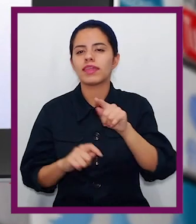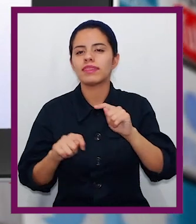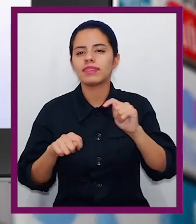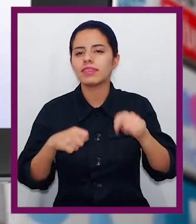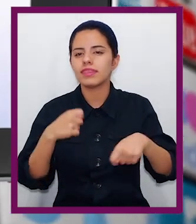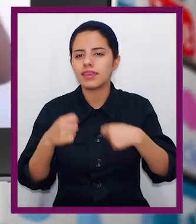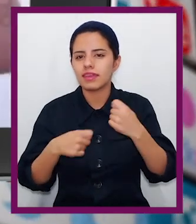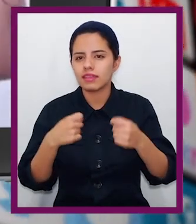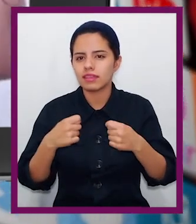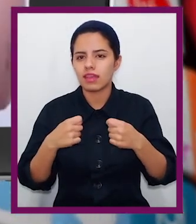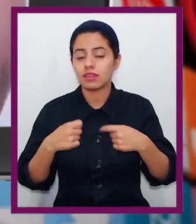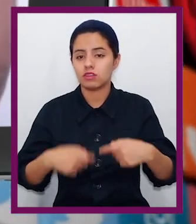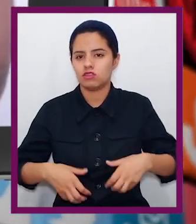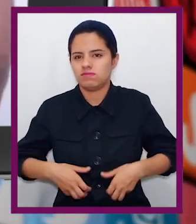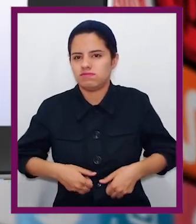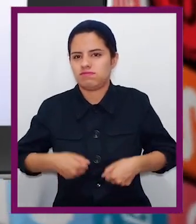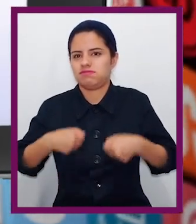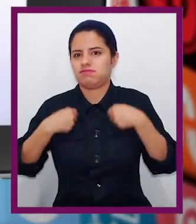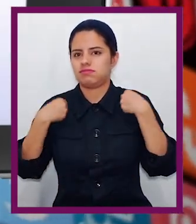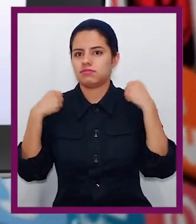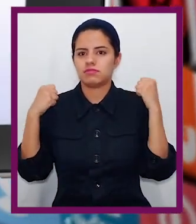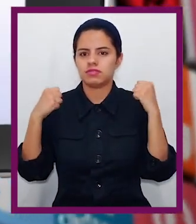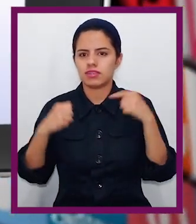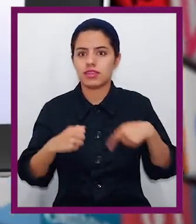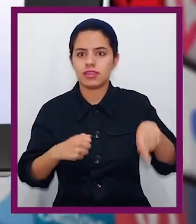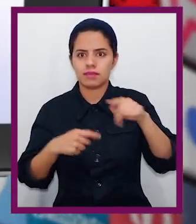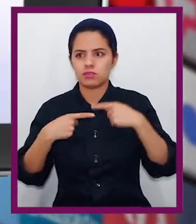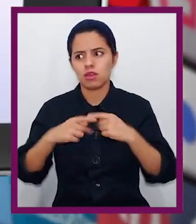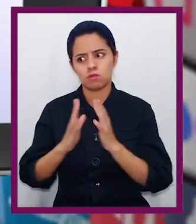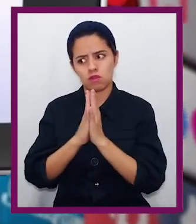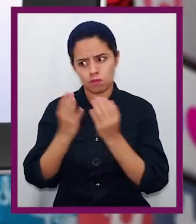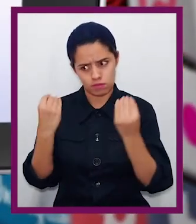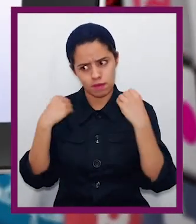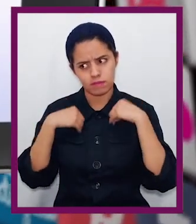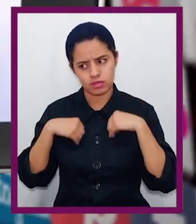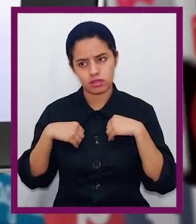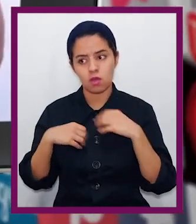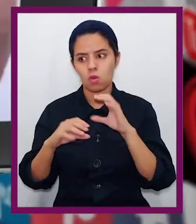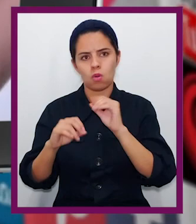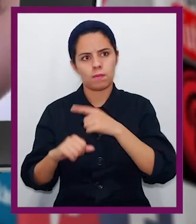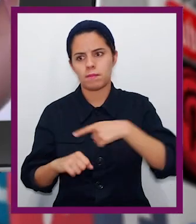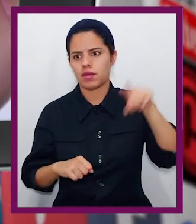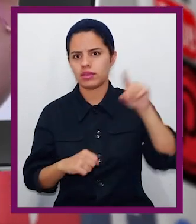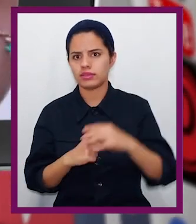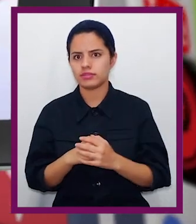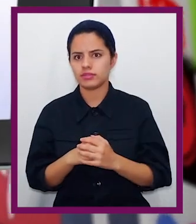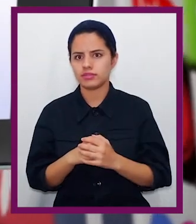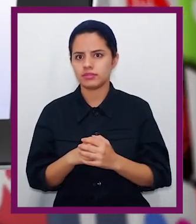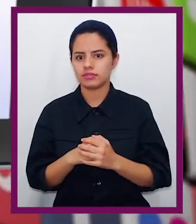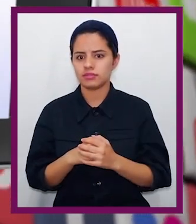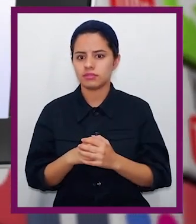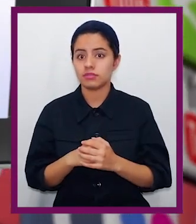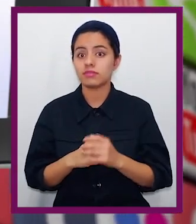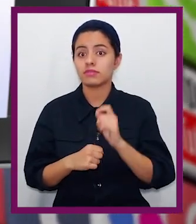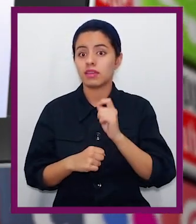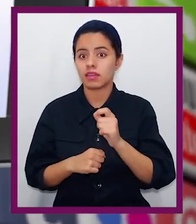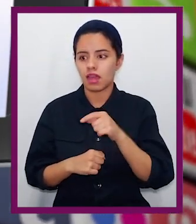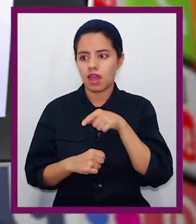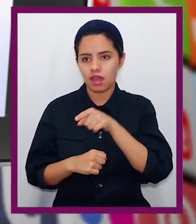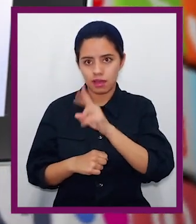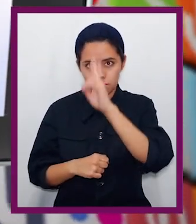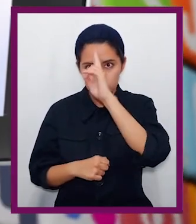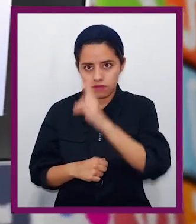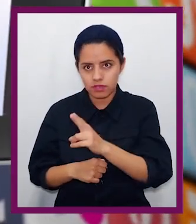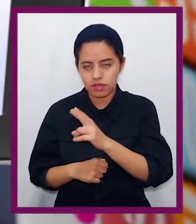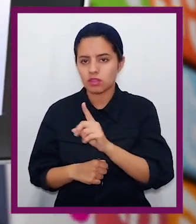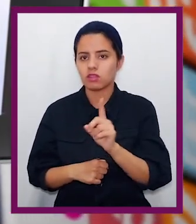y decidiéramos quitarnos la camiseta. Y el agente de seguridad nos dice, por favor, póngase la camiseta o retírese de la tienda. No estamos siendo censurados. Lo que